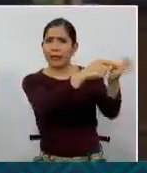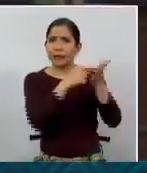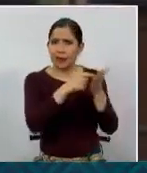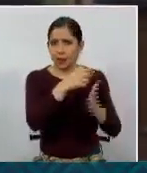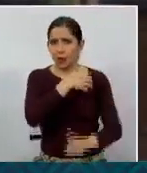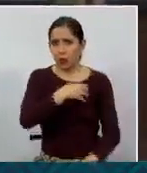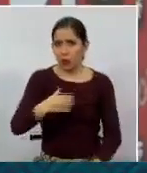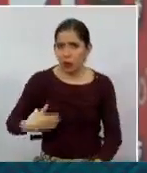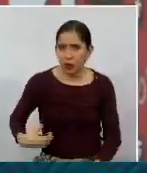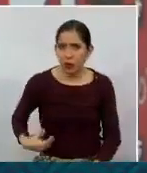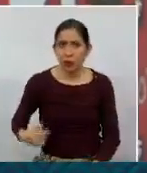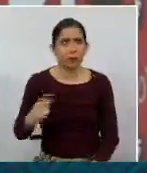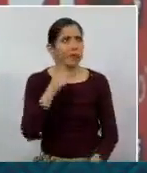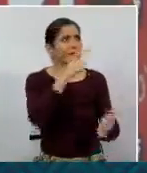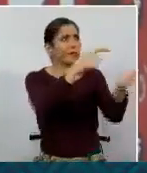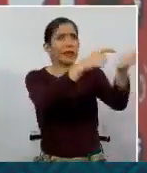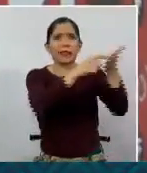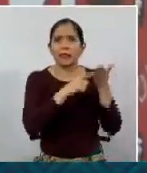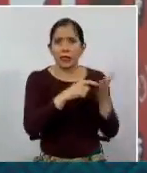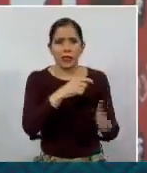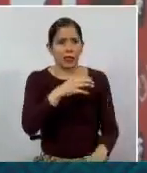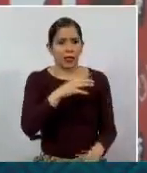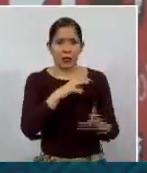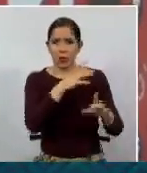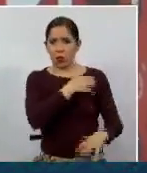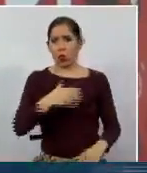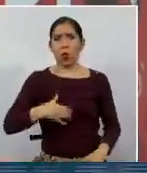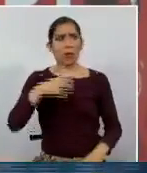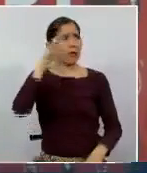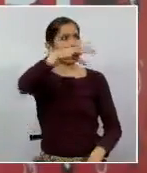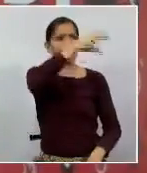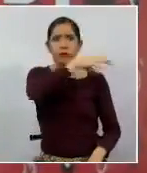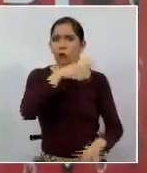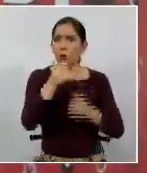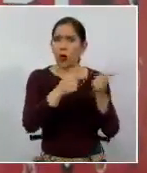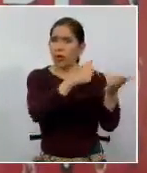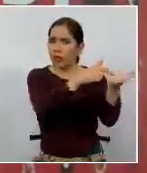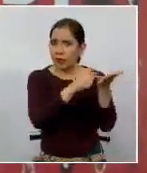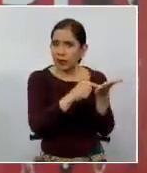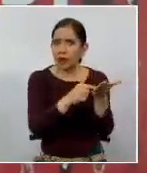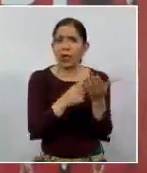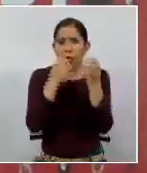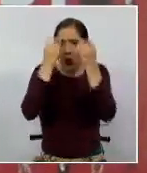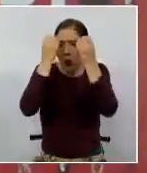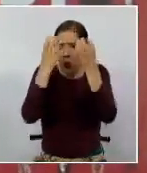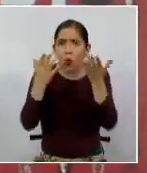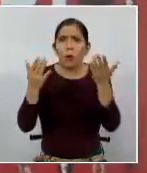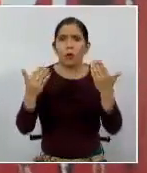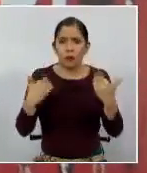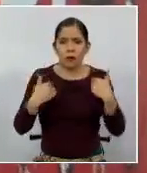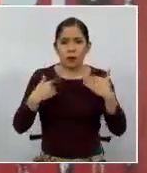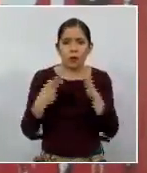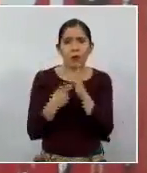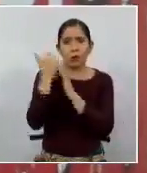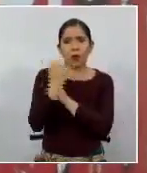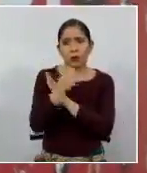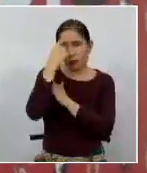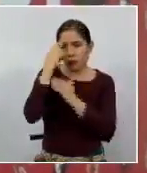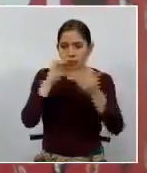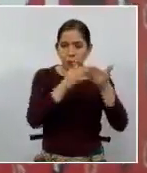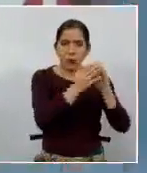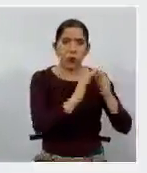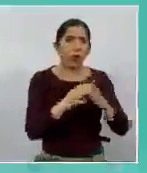la estructura ejecutiva departamental para que se cumplan los proyectos que están para los pueblos